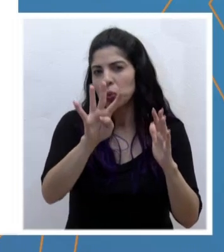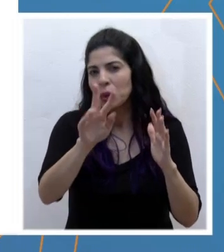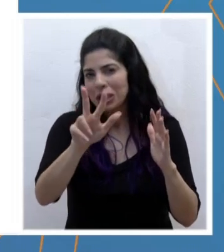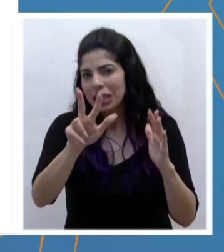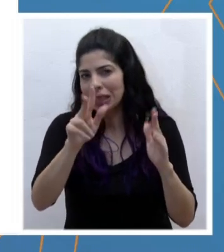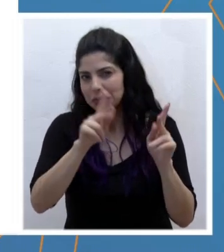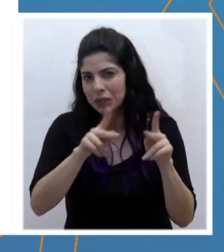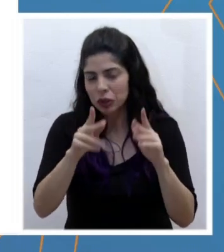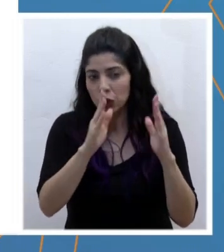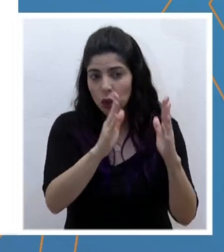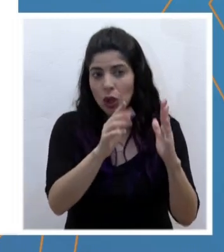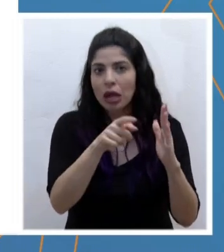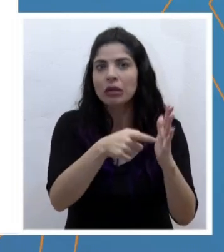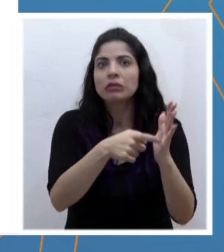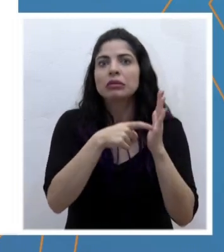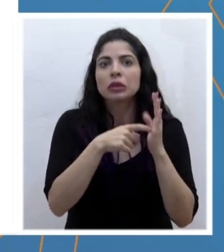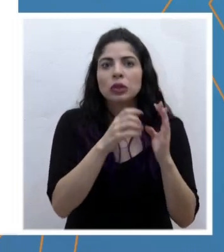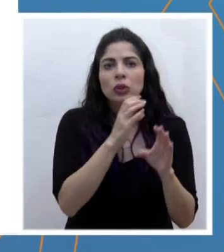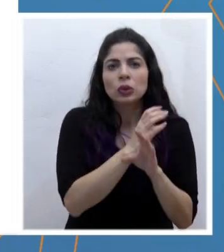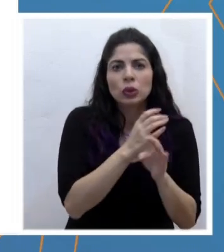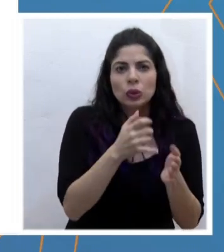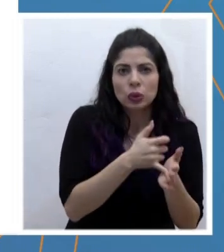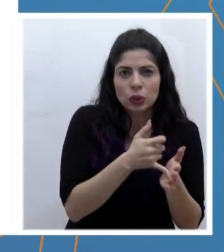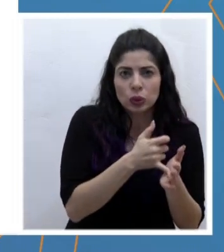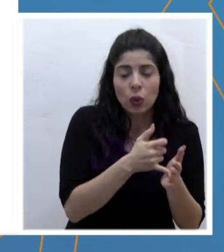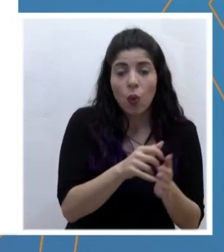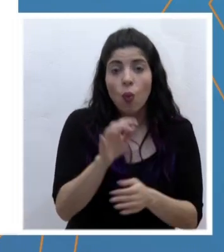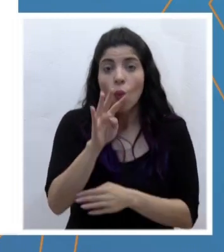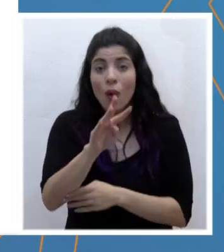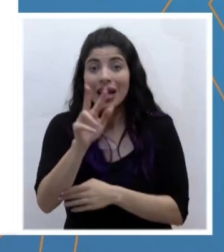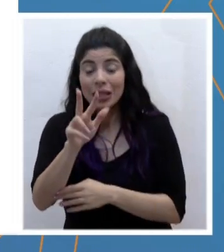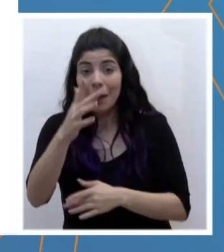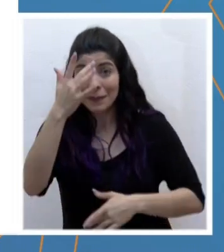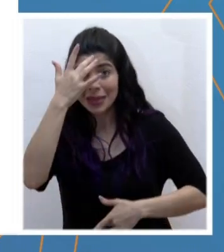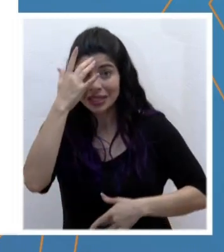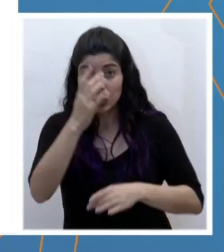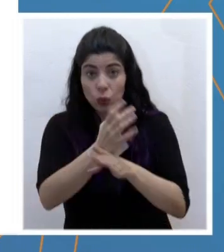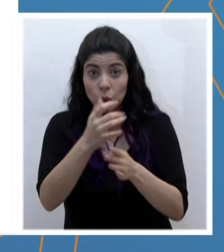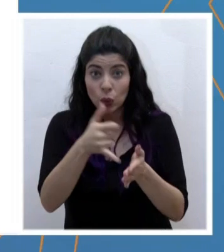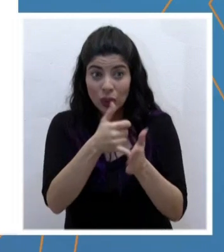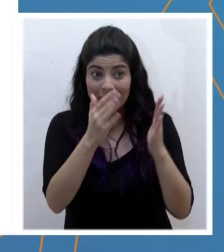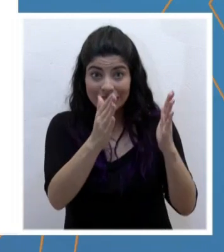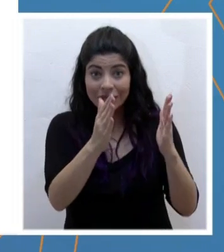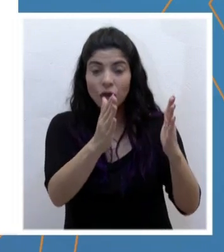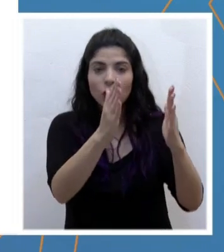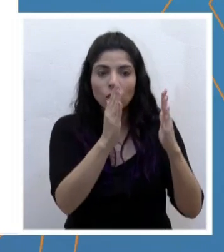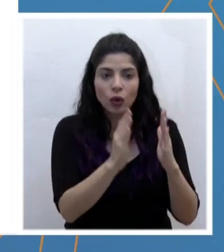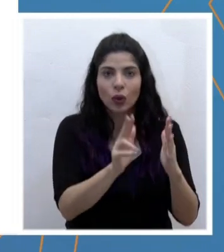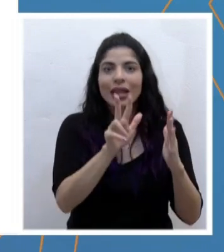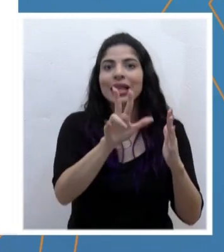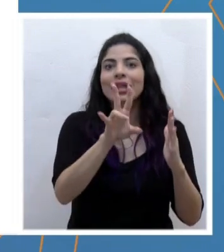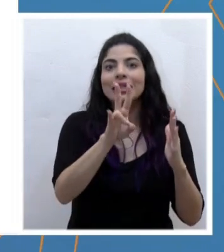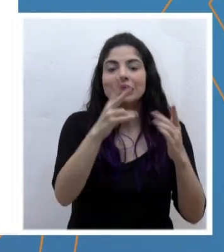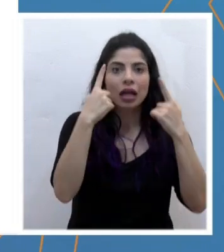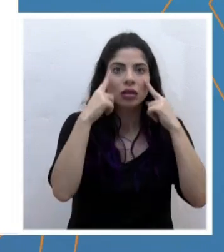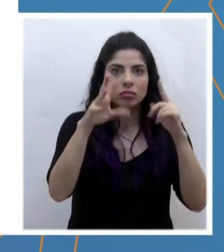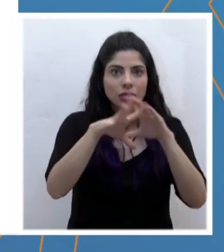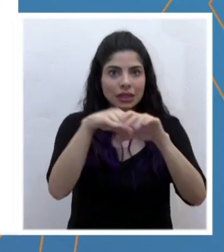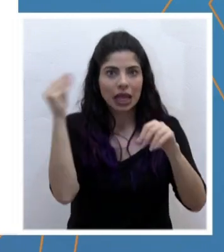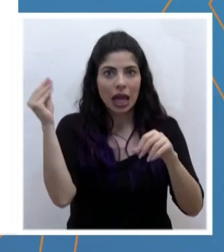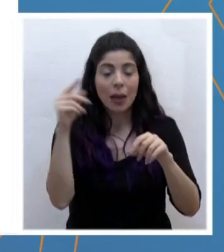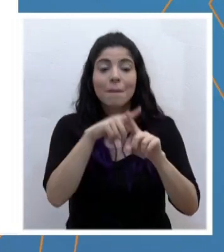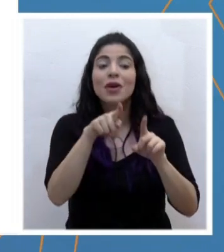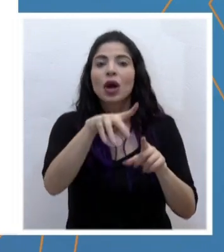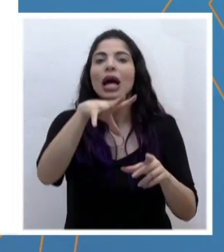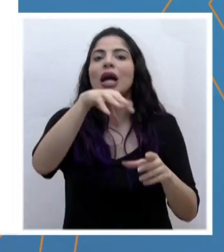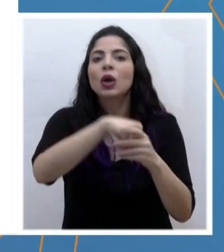43, requirieron cuidados críticos y de los 43 pacientes en la UCI, 37 se egresaron, pero aquí también